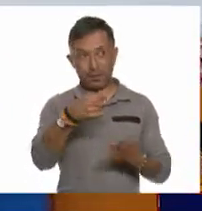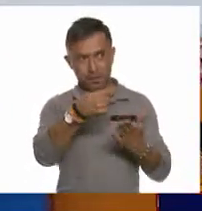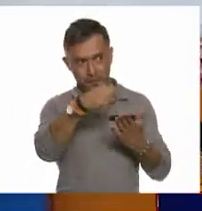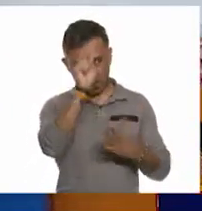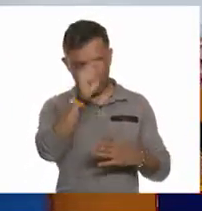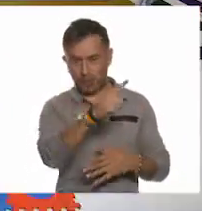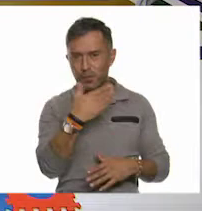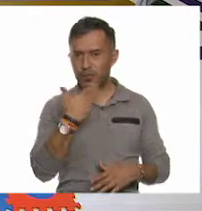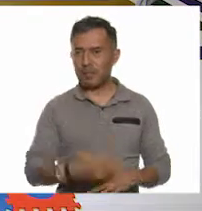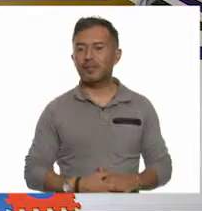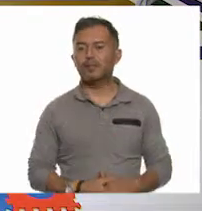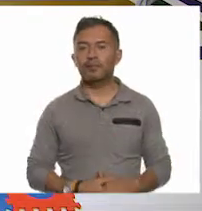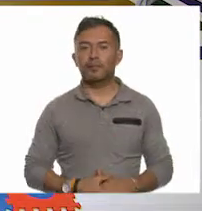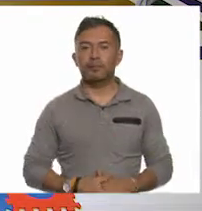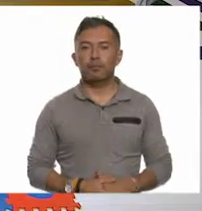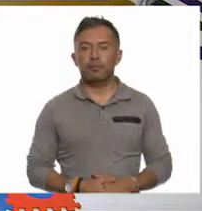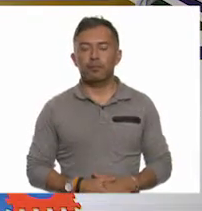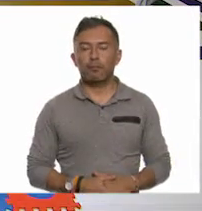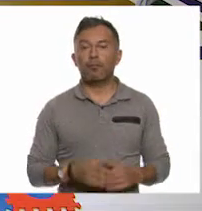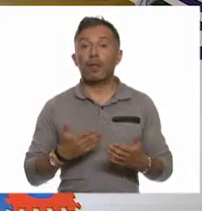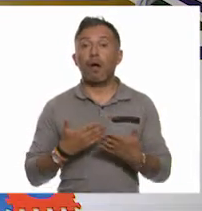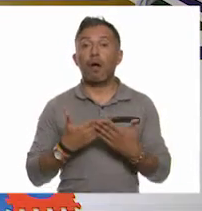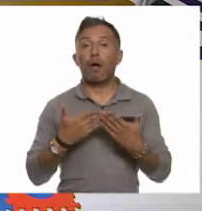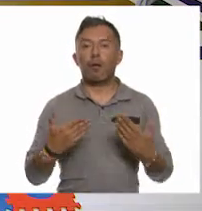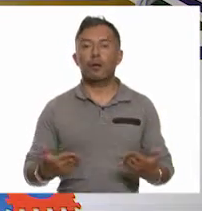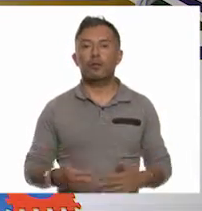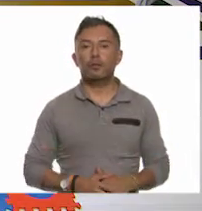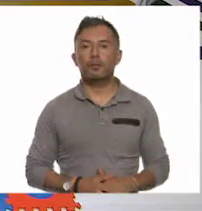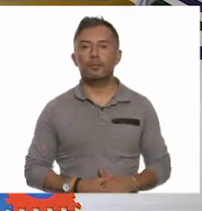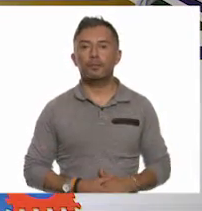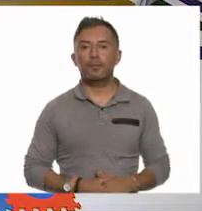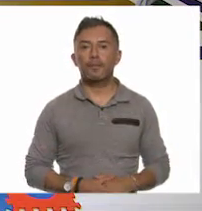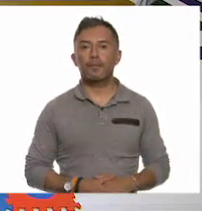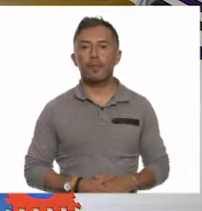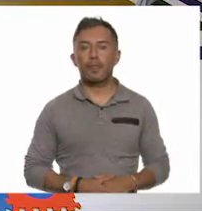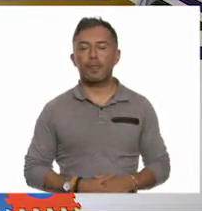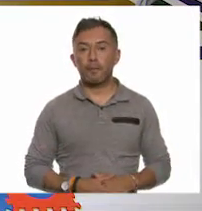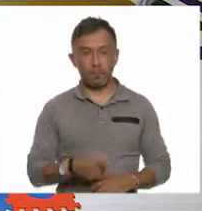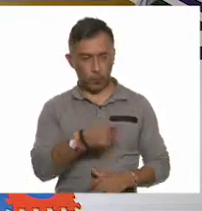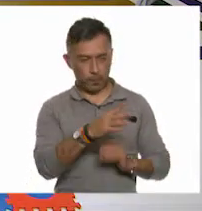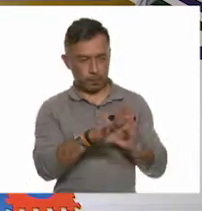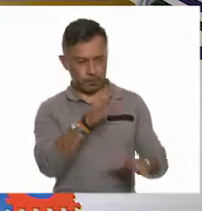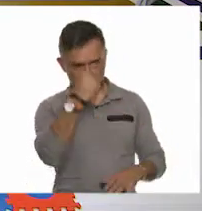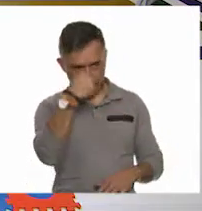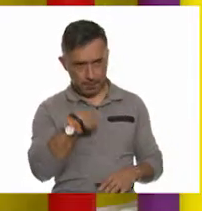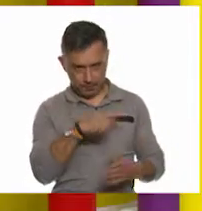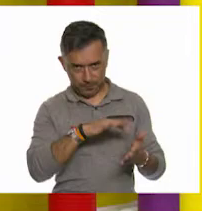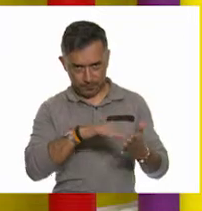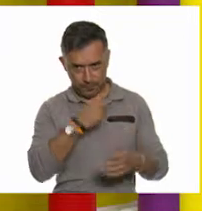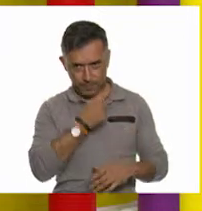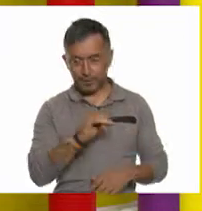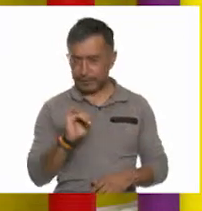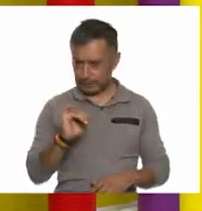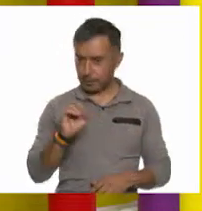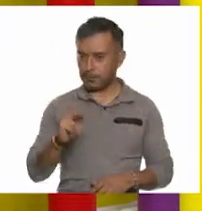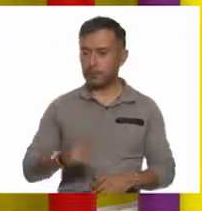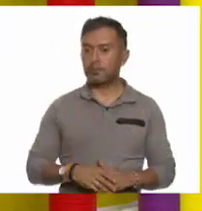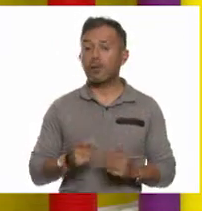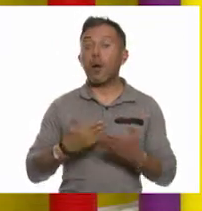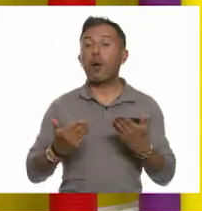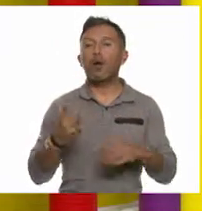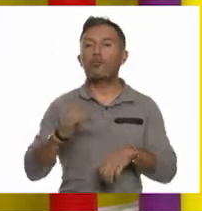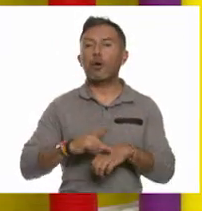bien. Muy bien. Entonces, te voy Ahora, afuera. a ver. Le toca Saca a uno usted. para mí y me lo dices, por favor. ¿Sí? Sí, sí, sí. Ok, le toca